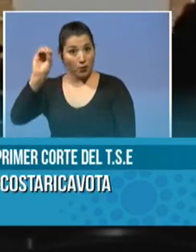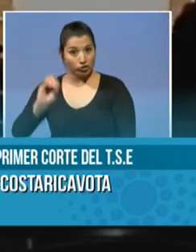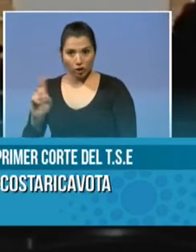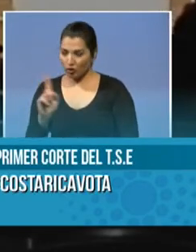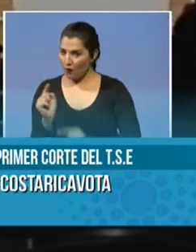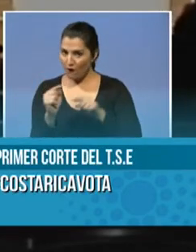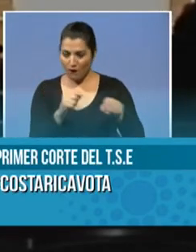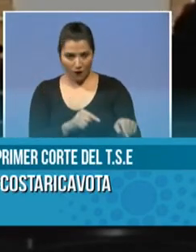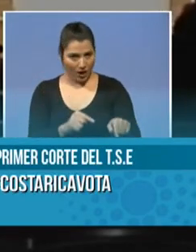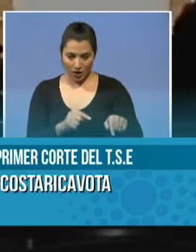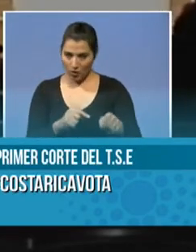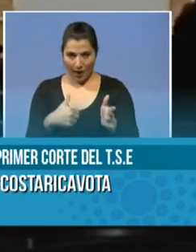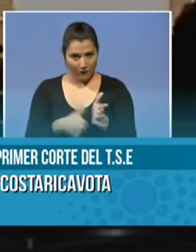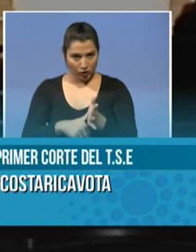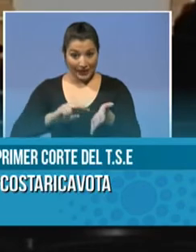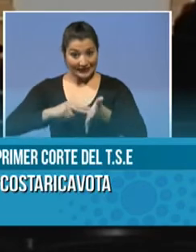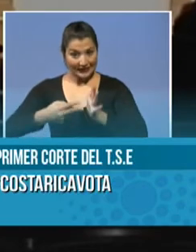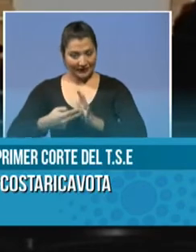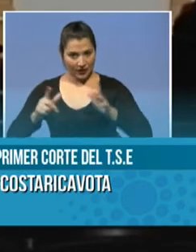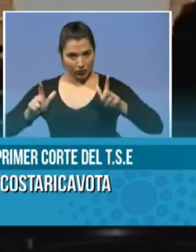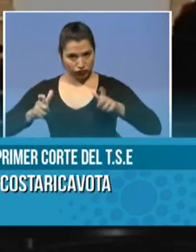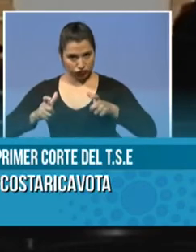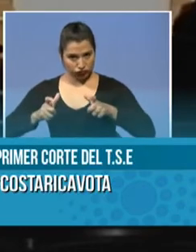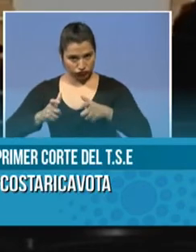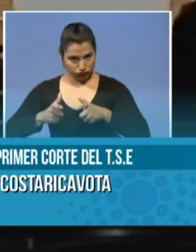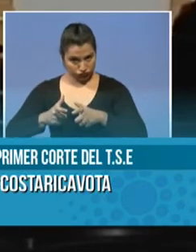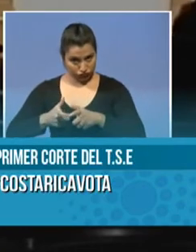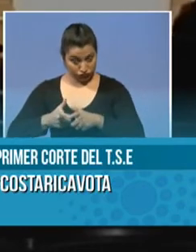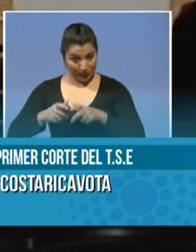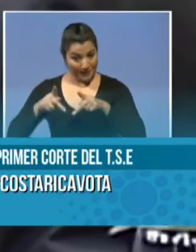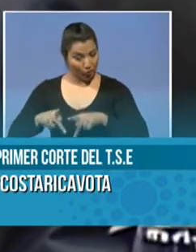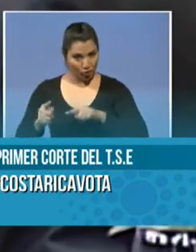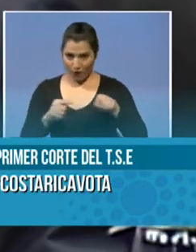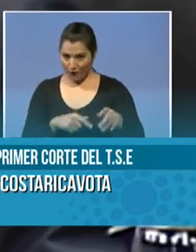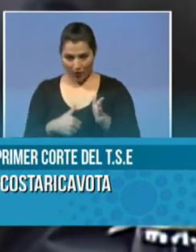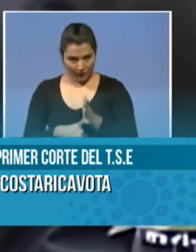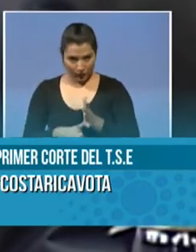33,09%. Votos válidos por partido político.